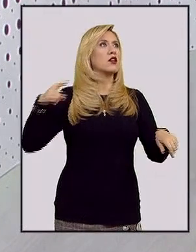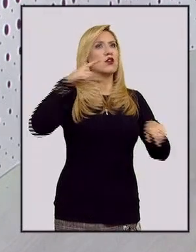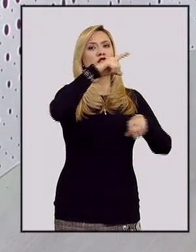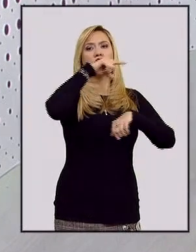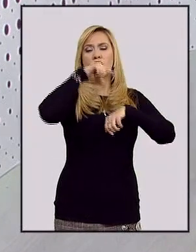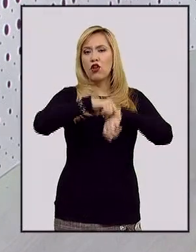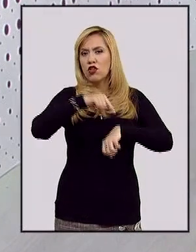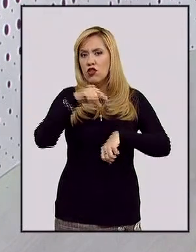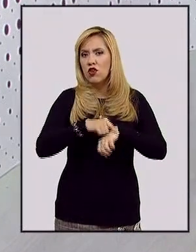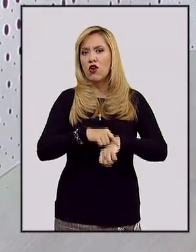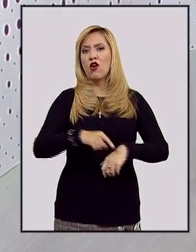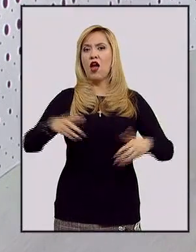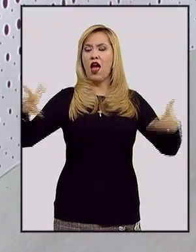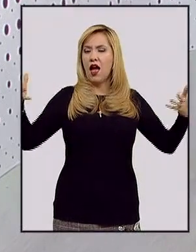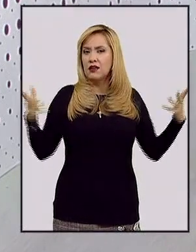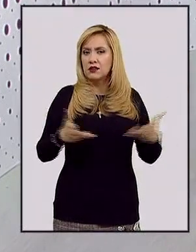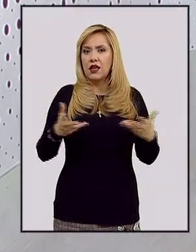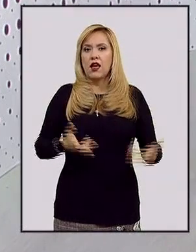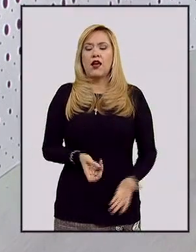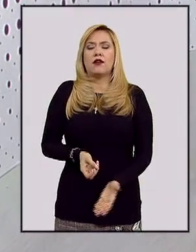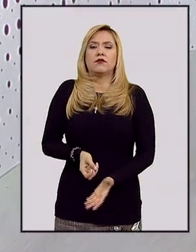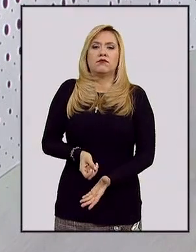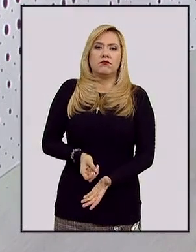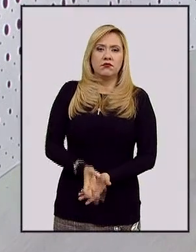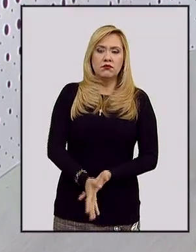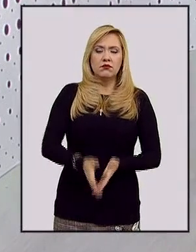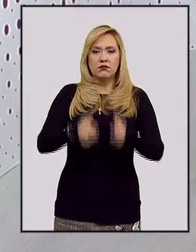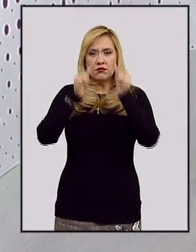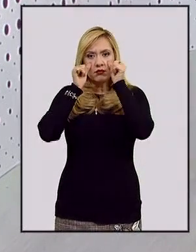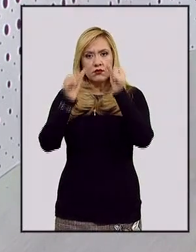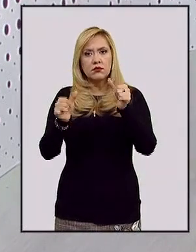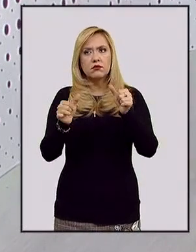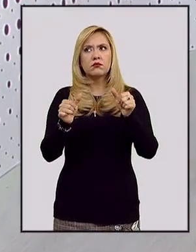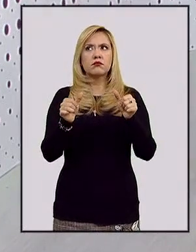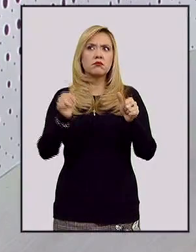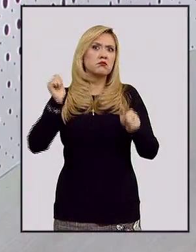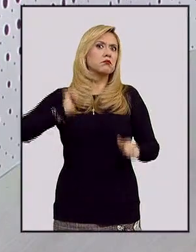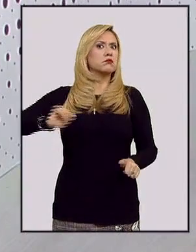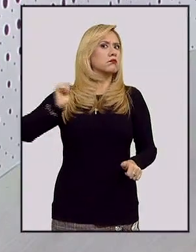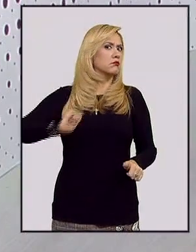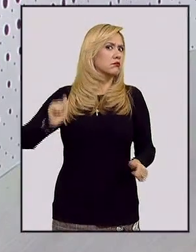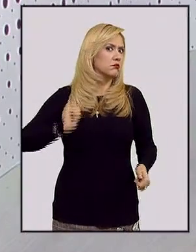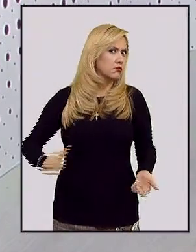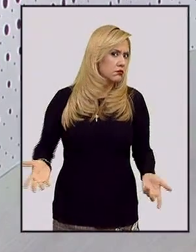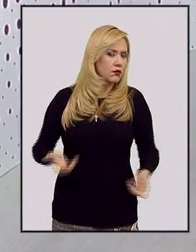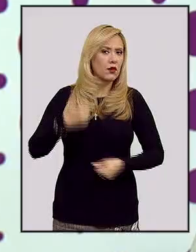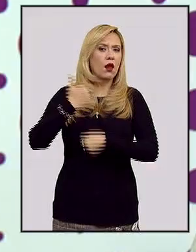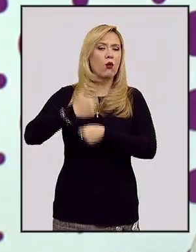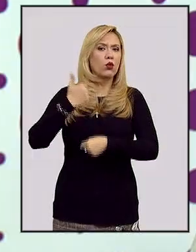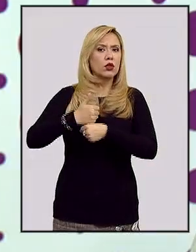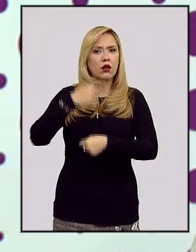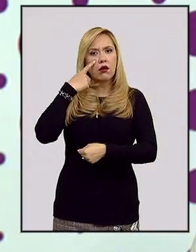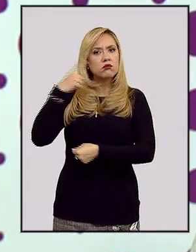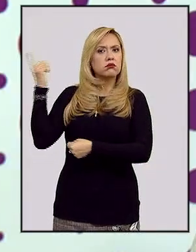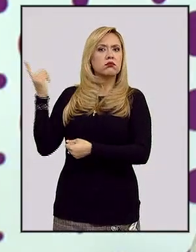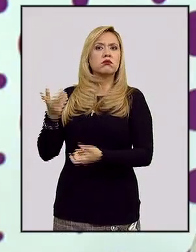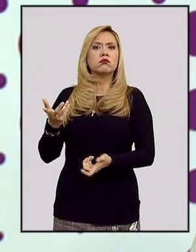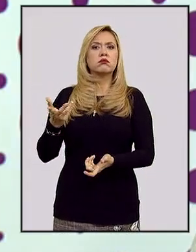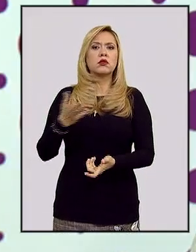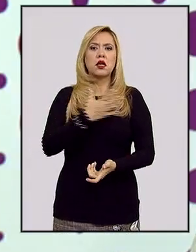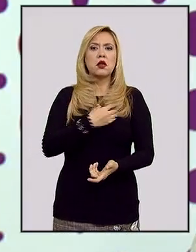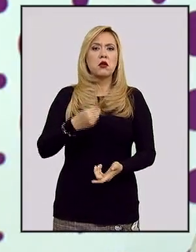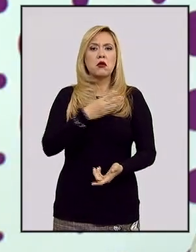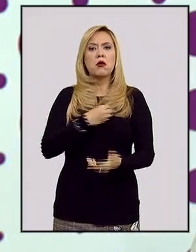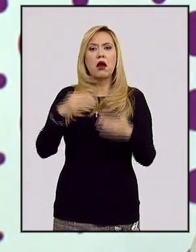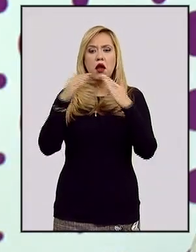ser doctores o doctoras quienes atiendan el parto, cuando pues antiguamente las abuelitas pues tenían a sus